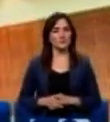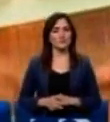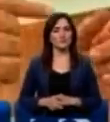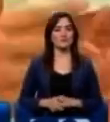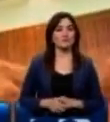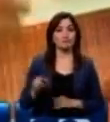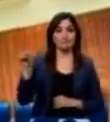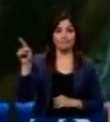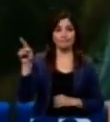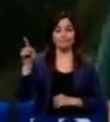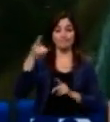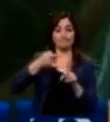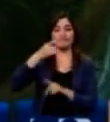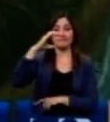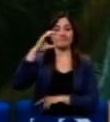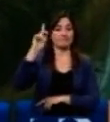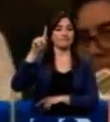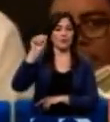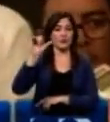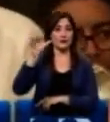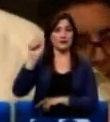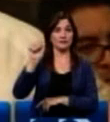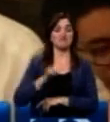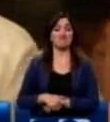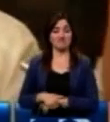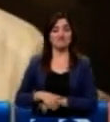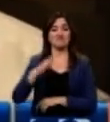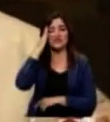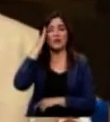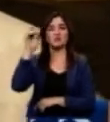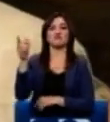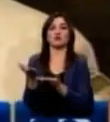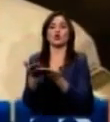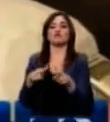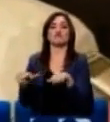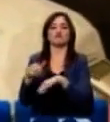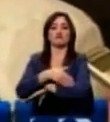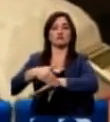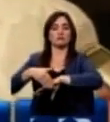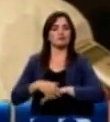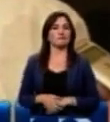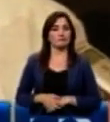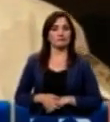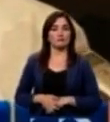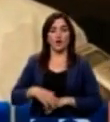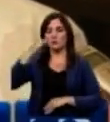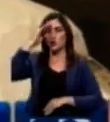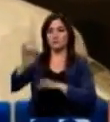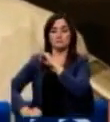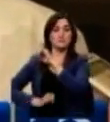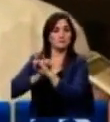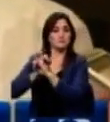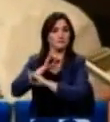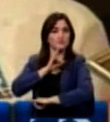Efectivamente, Carlos Pareja Yanuselia está ya localizado. Hay una información por parte de la Interpol de que ha